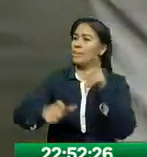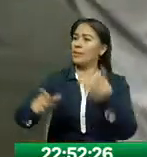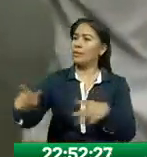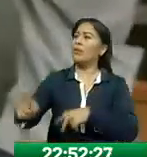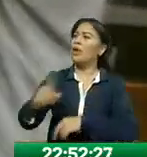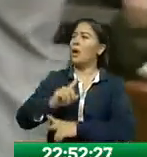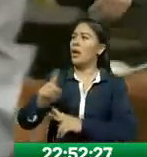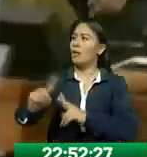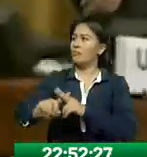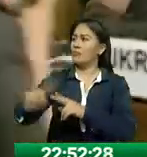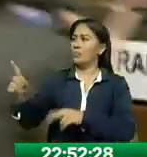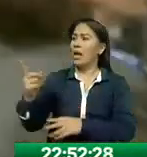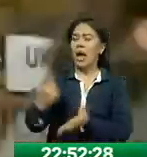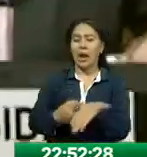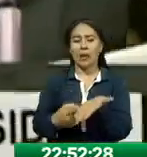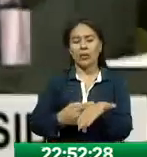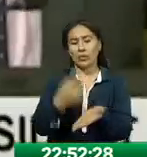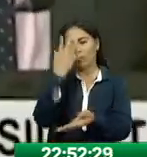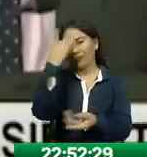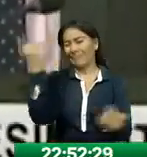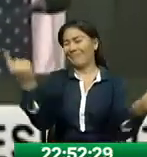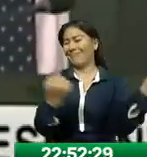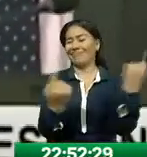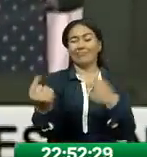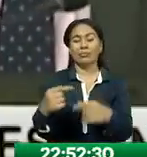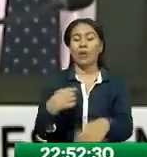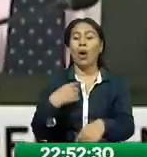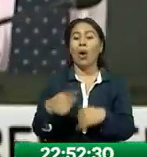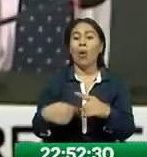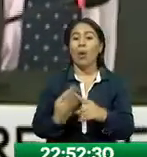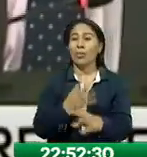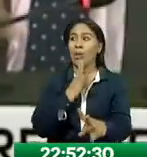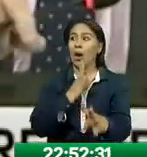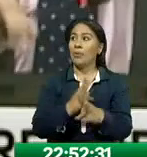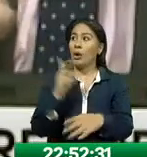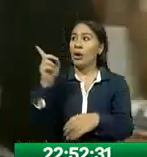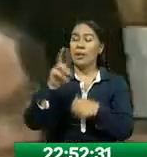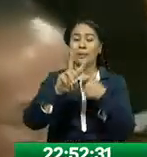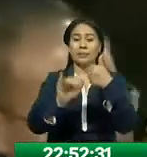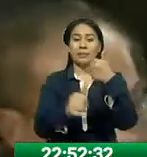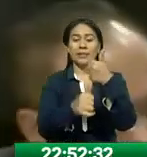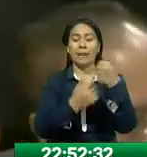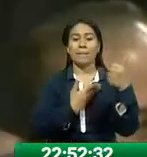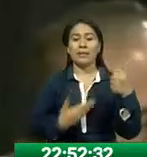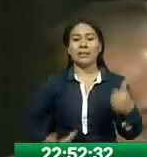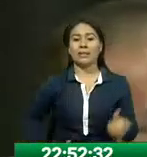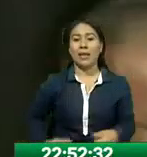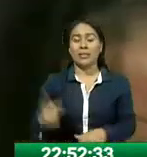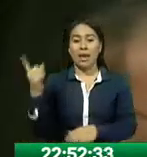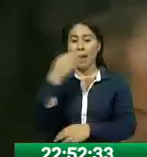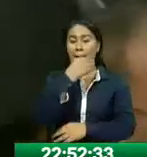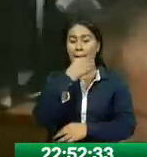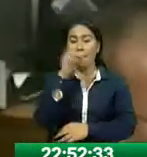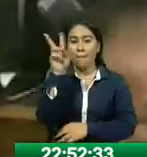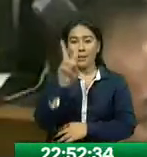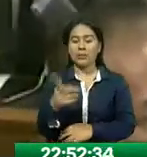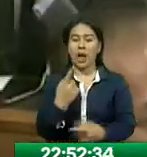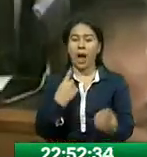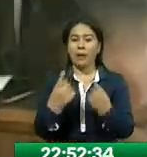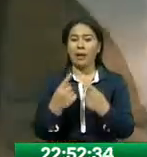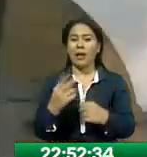que participaron en la reunión de desarme, cuando intervino el vicepresidente de Venezuela para temas